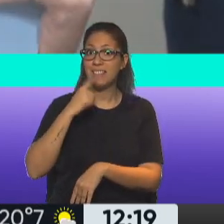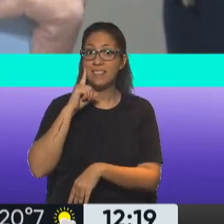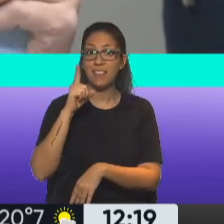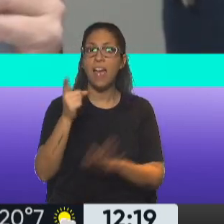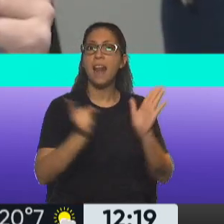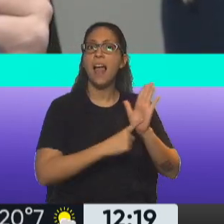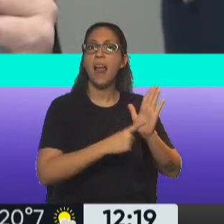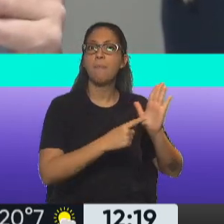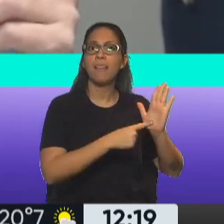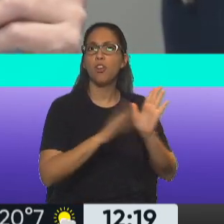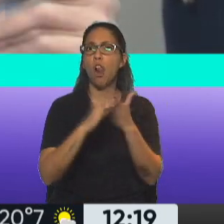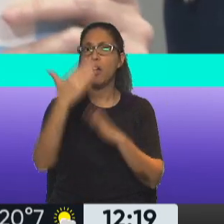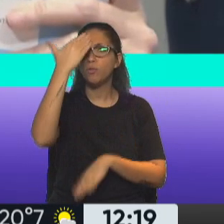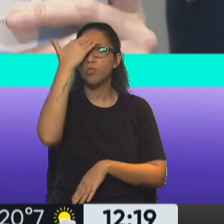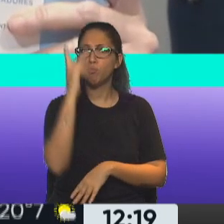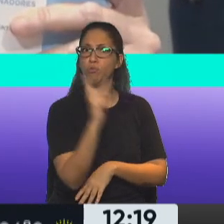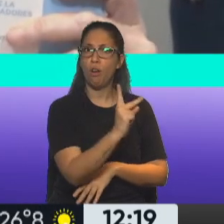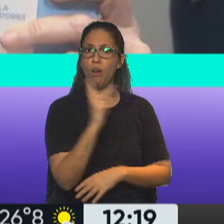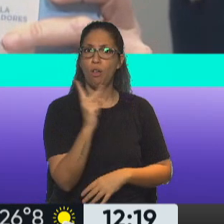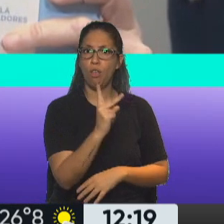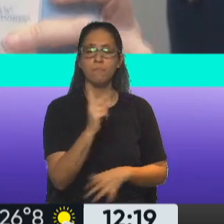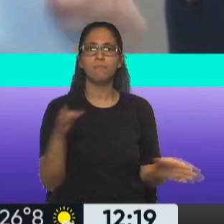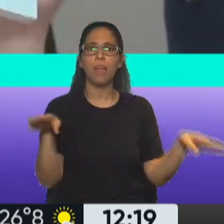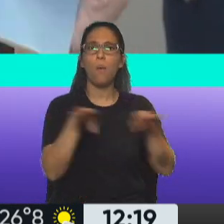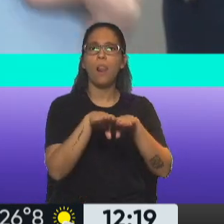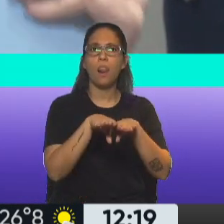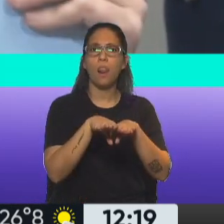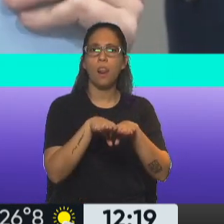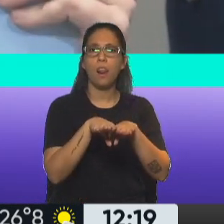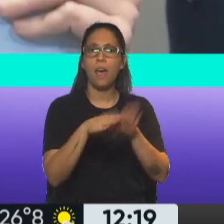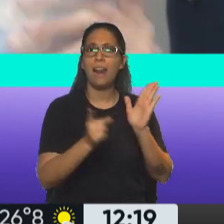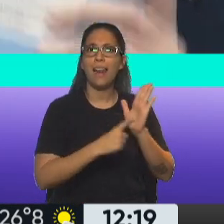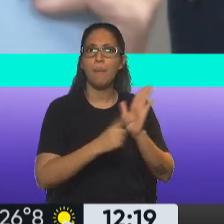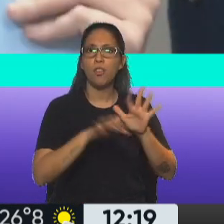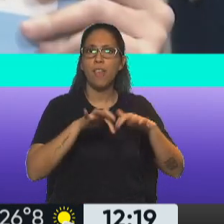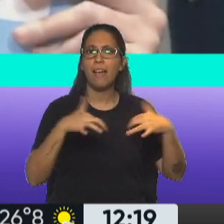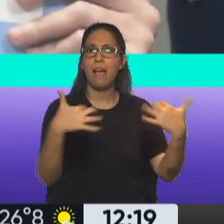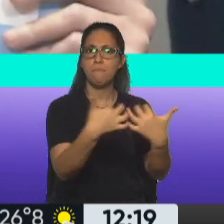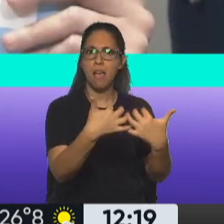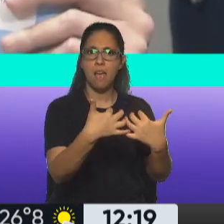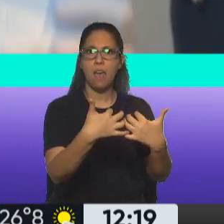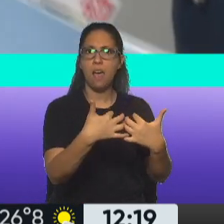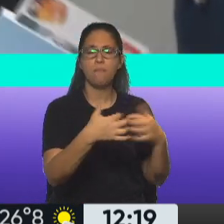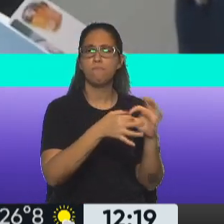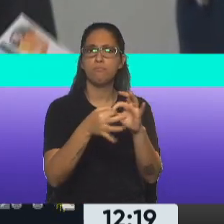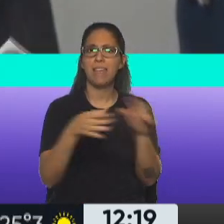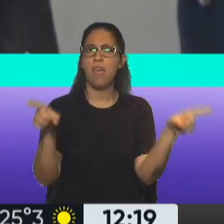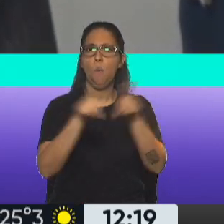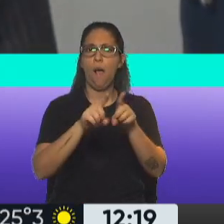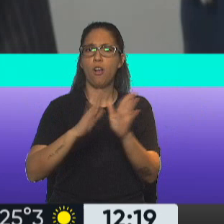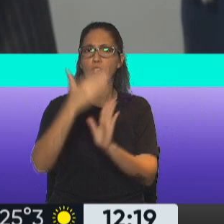el reglamento y la Constitución es lo mismo. El reglamento de la Cámara tiene rango constitucional. El